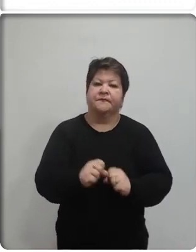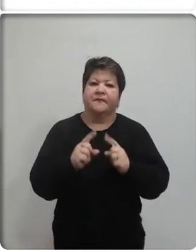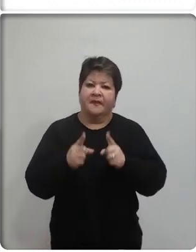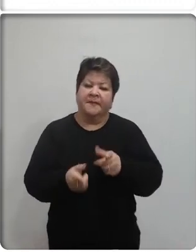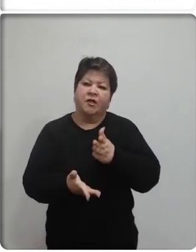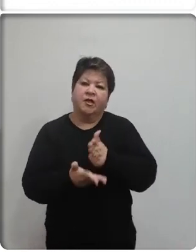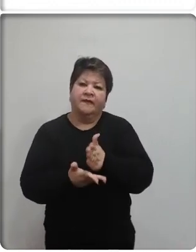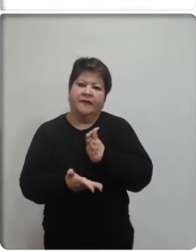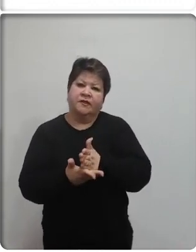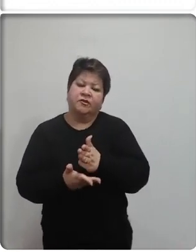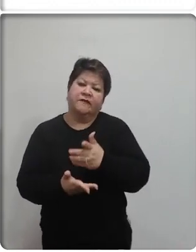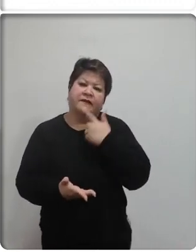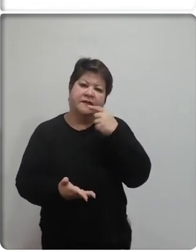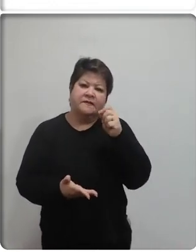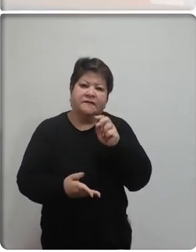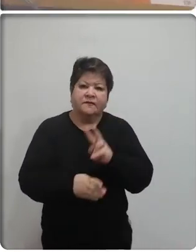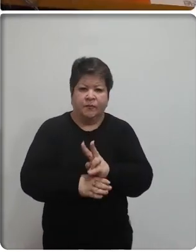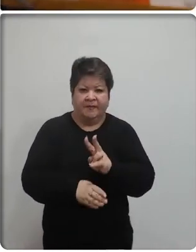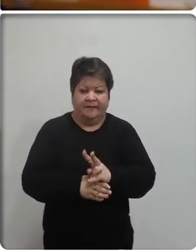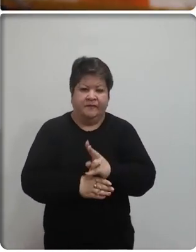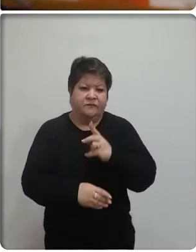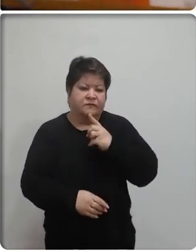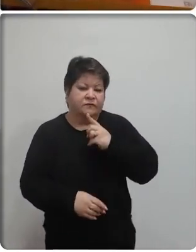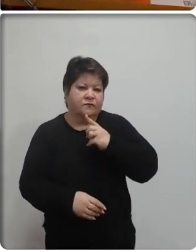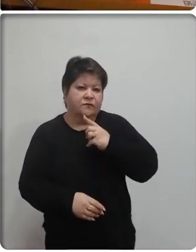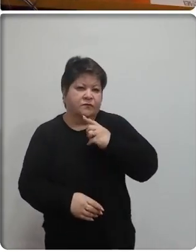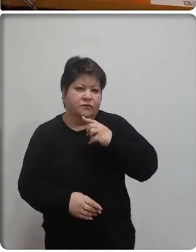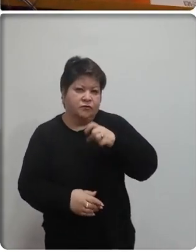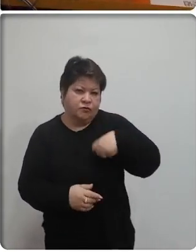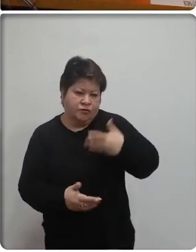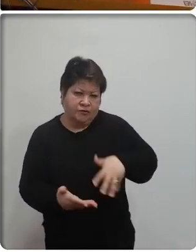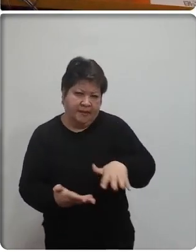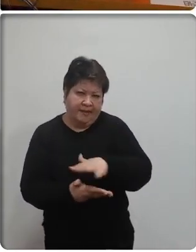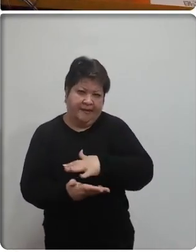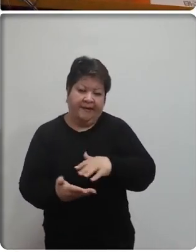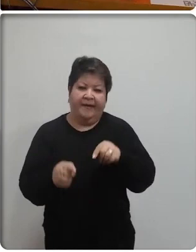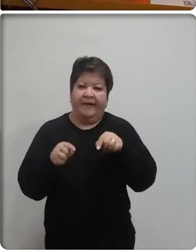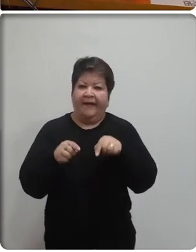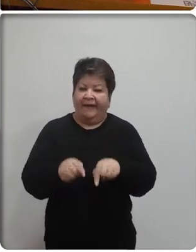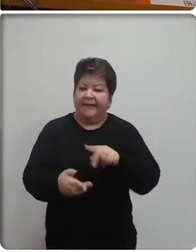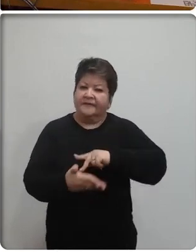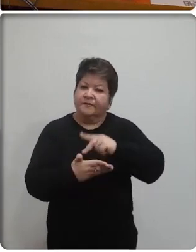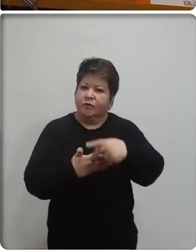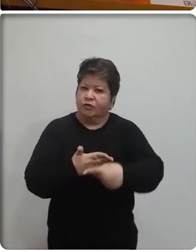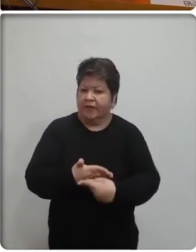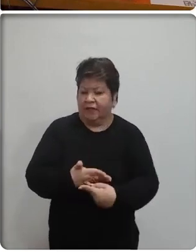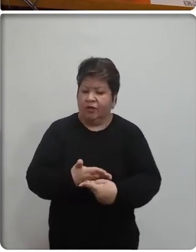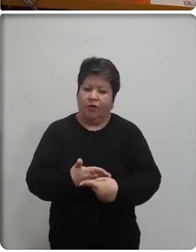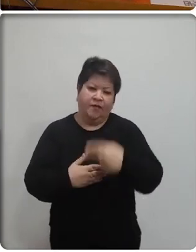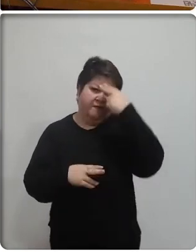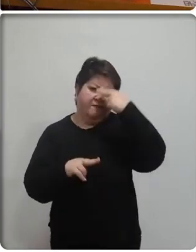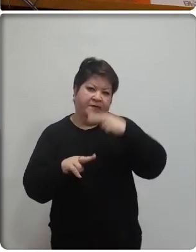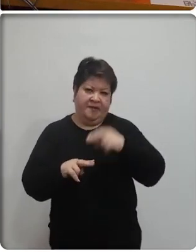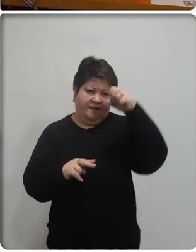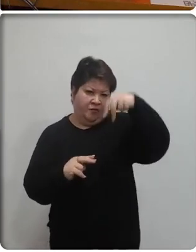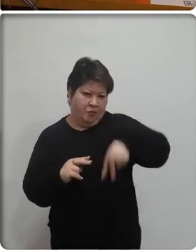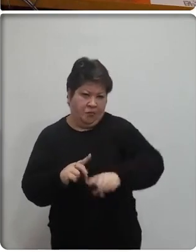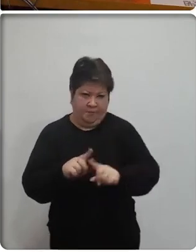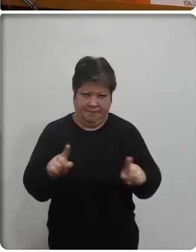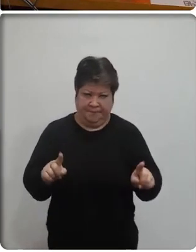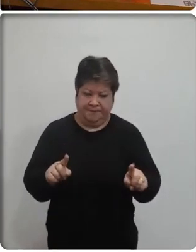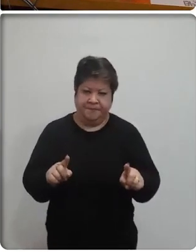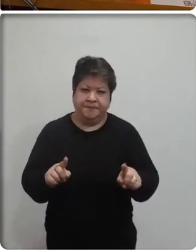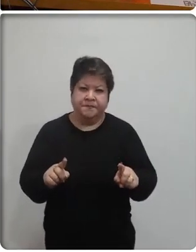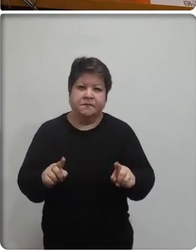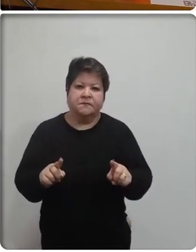social, es que dentro de este marco se define la creación del proyecto de enfermedades poco frecuentes. De alguna